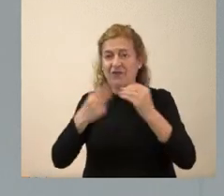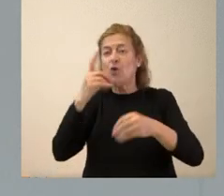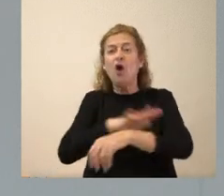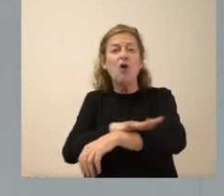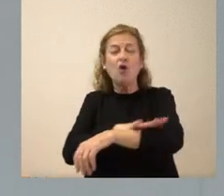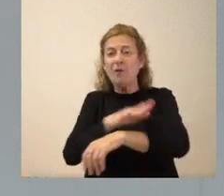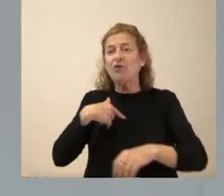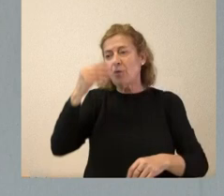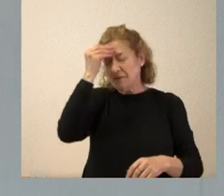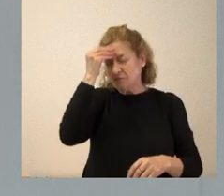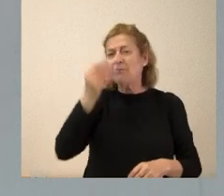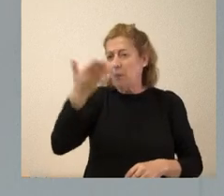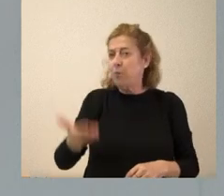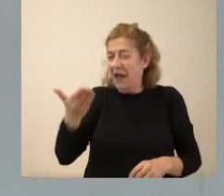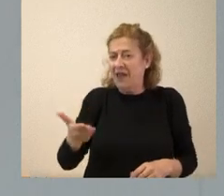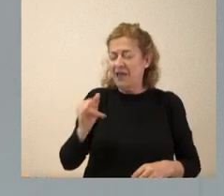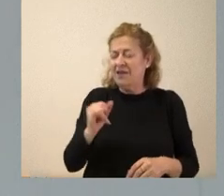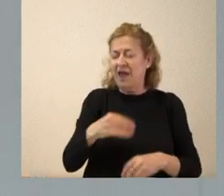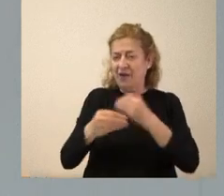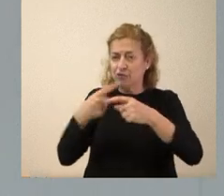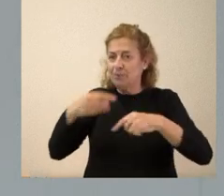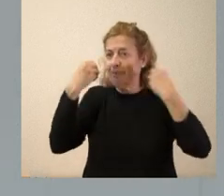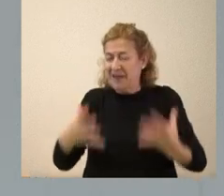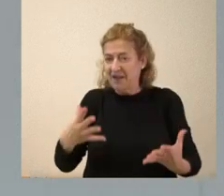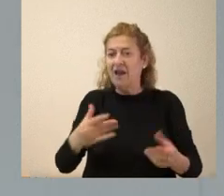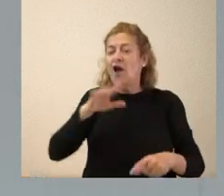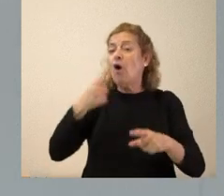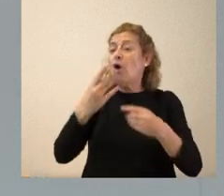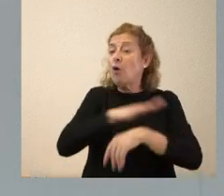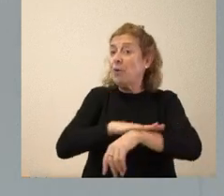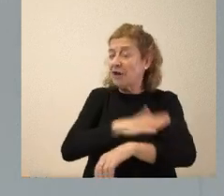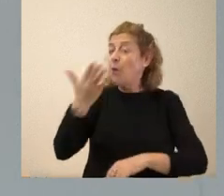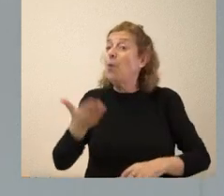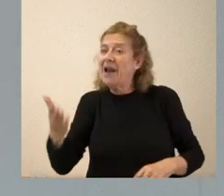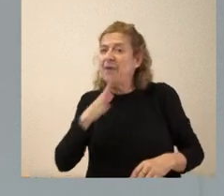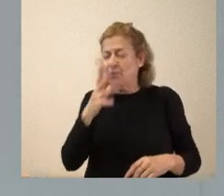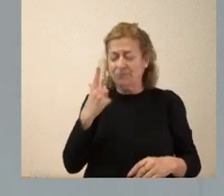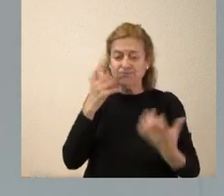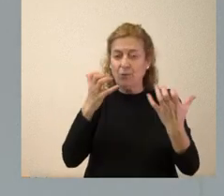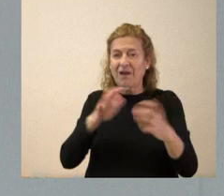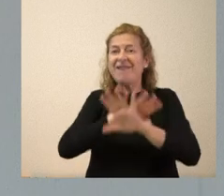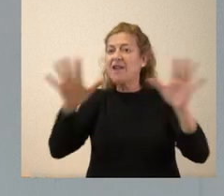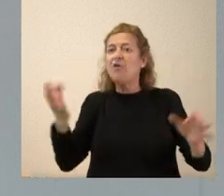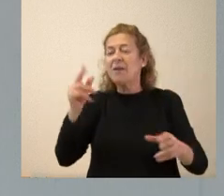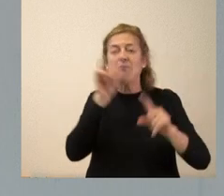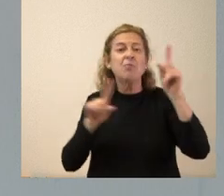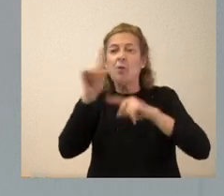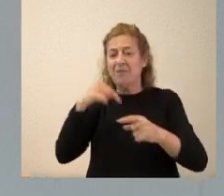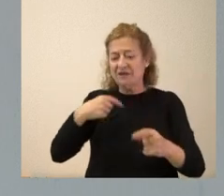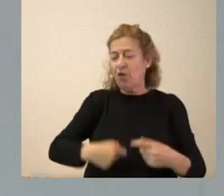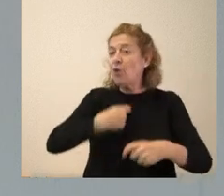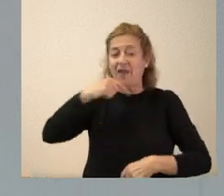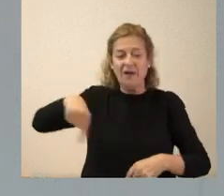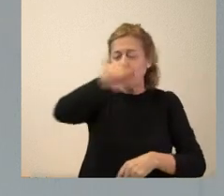que creemos que está siendo útil y eficaz Un gobierno útil porque identifica claramente Cuáles son los problemas de los ciudadanos